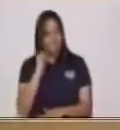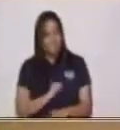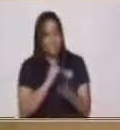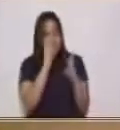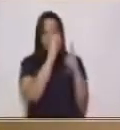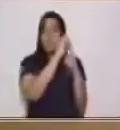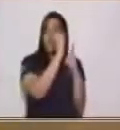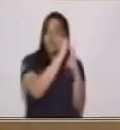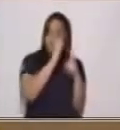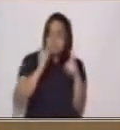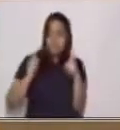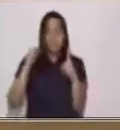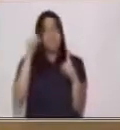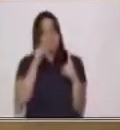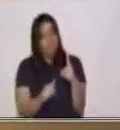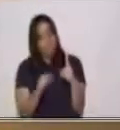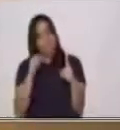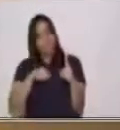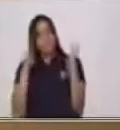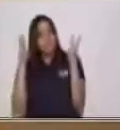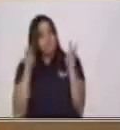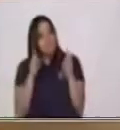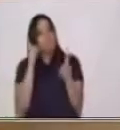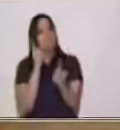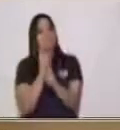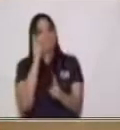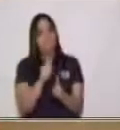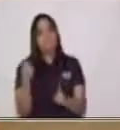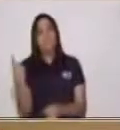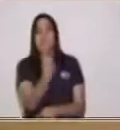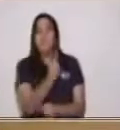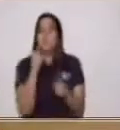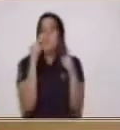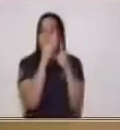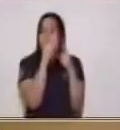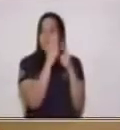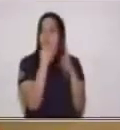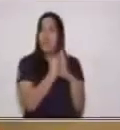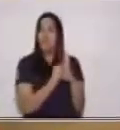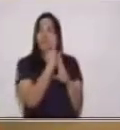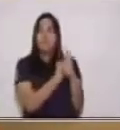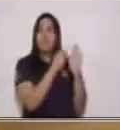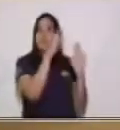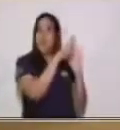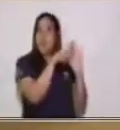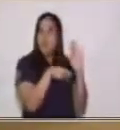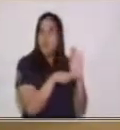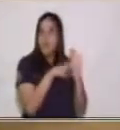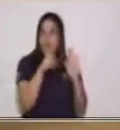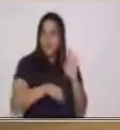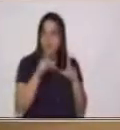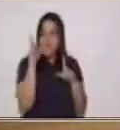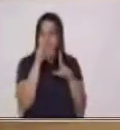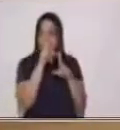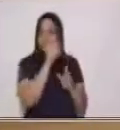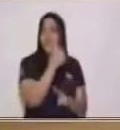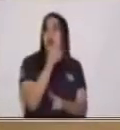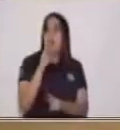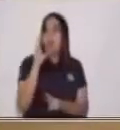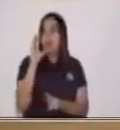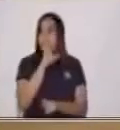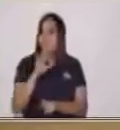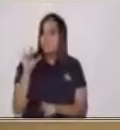ortografía literal se basa en eso, en el empleo correcto de cada una de las reglas de cada una de las letras del alfabeto que nos